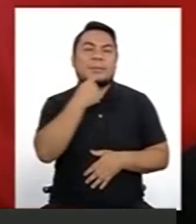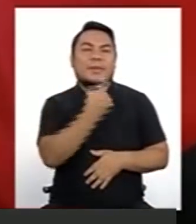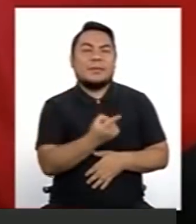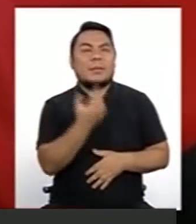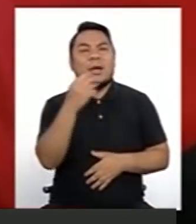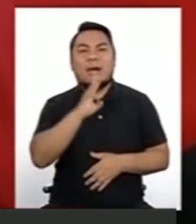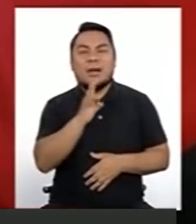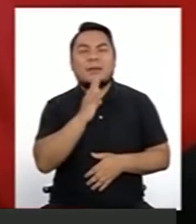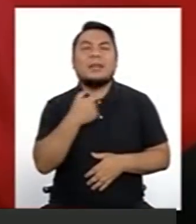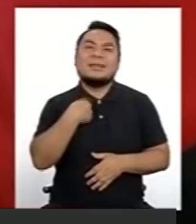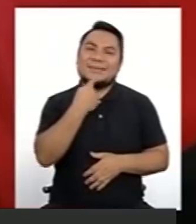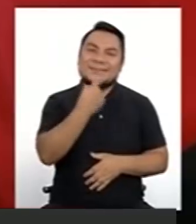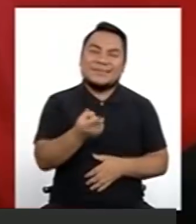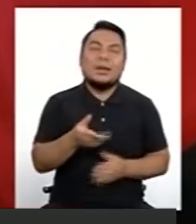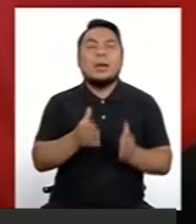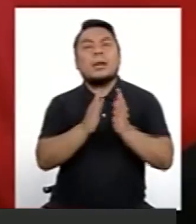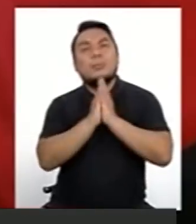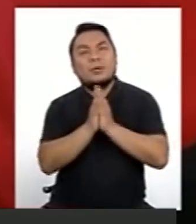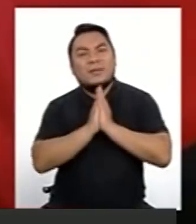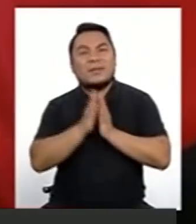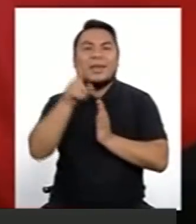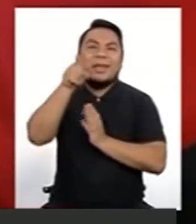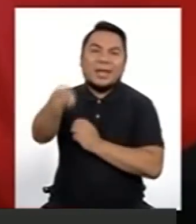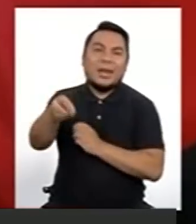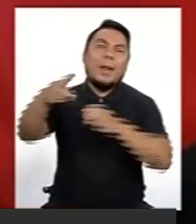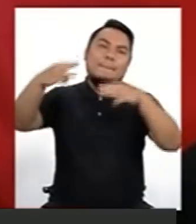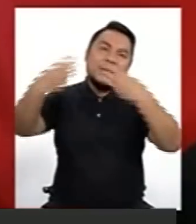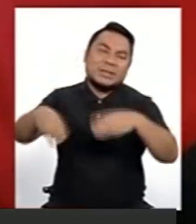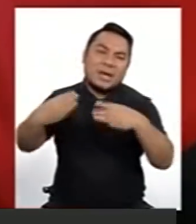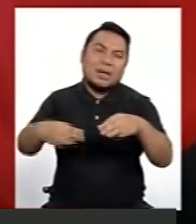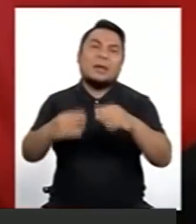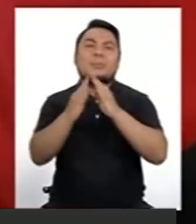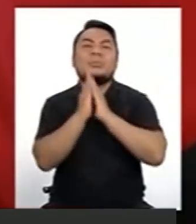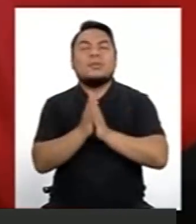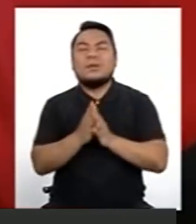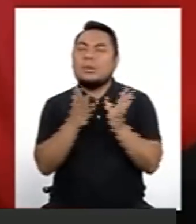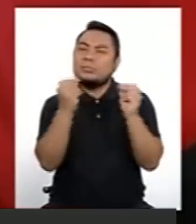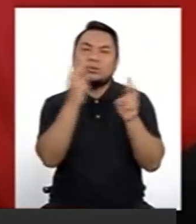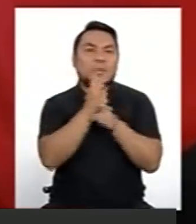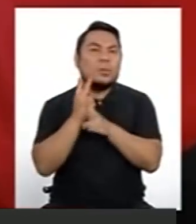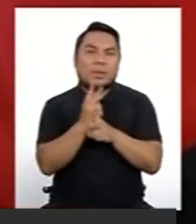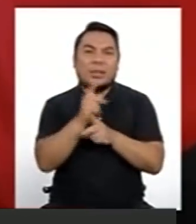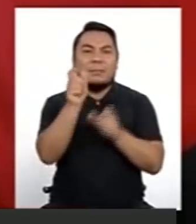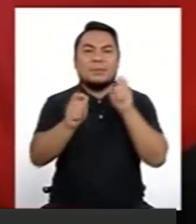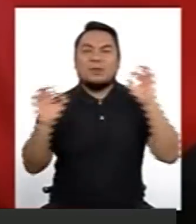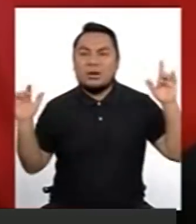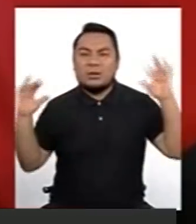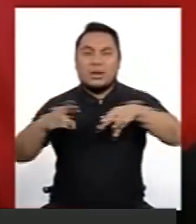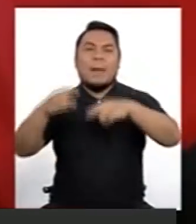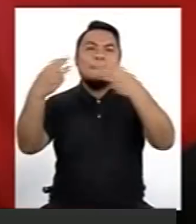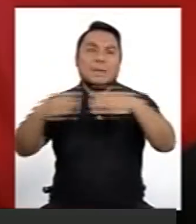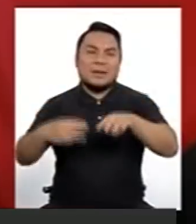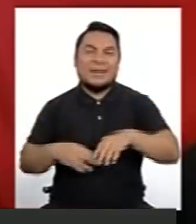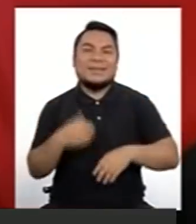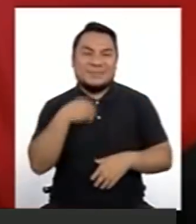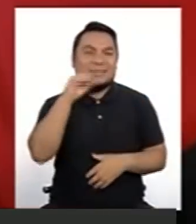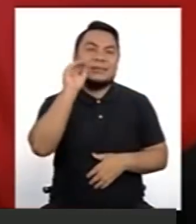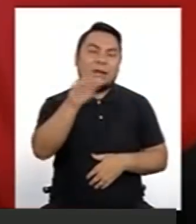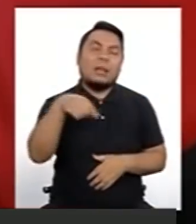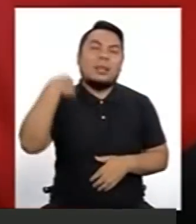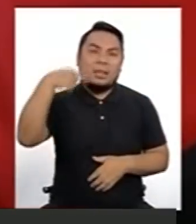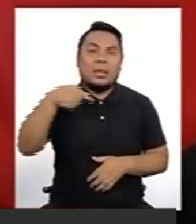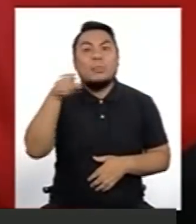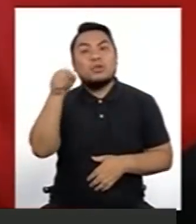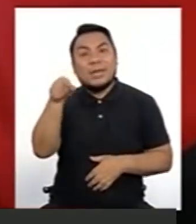decimos, por favor, en los mercados hay que tener mucho cuidado, porque los mercados son